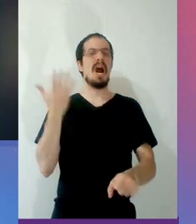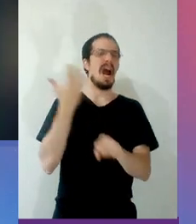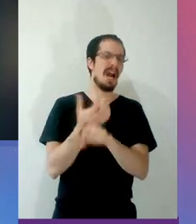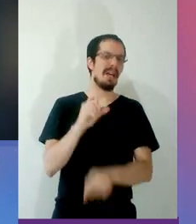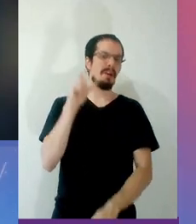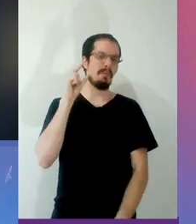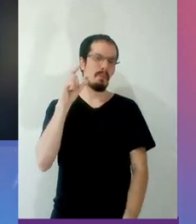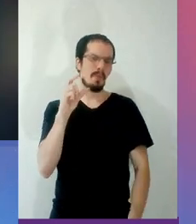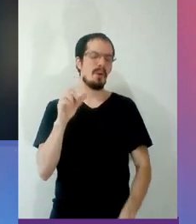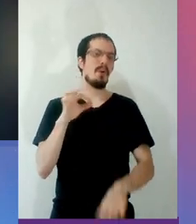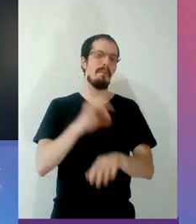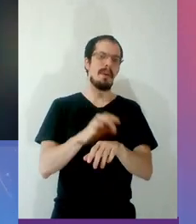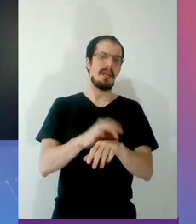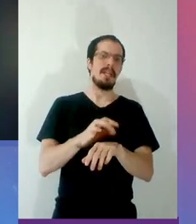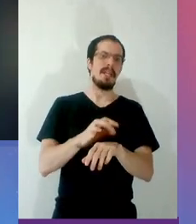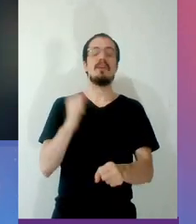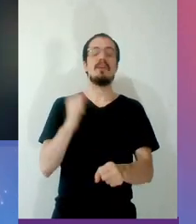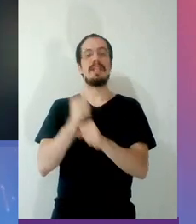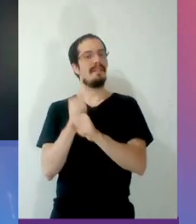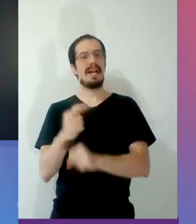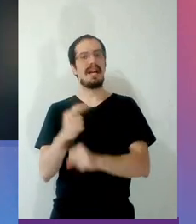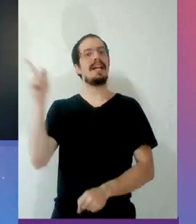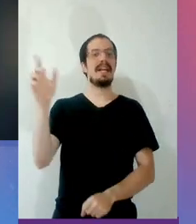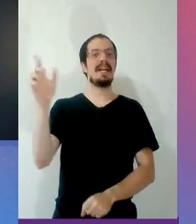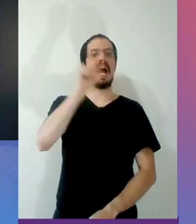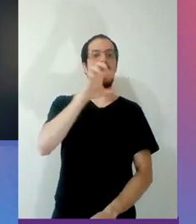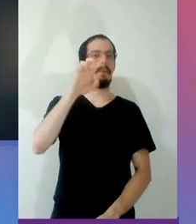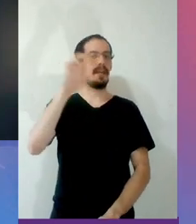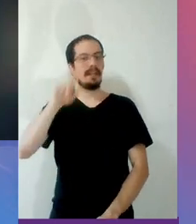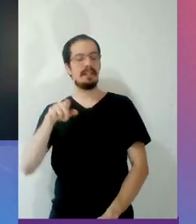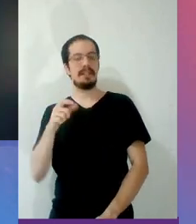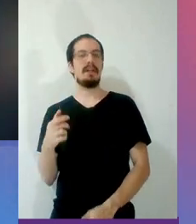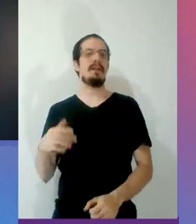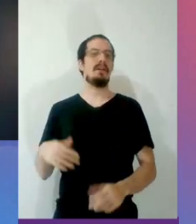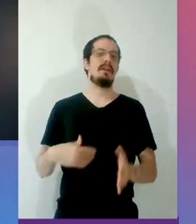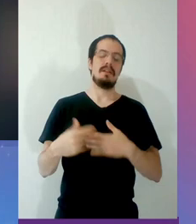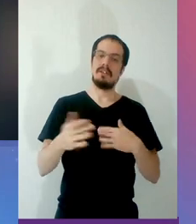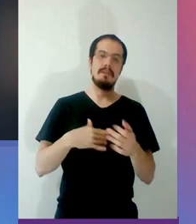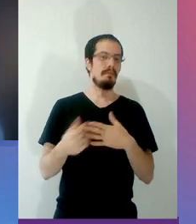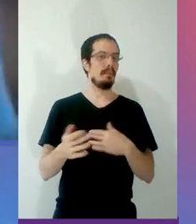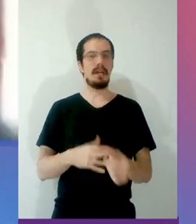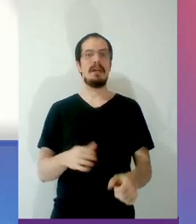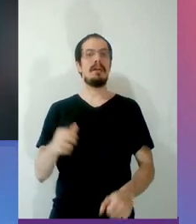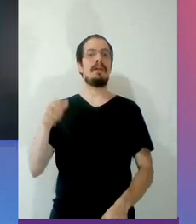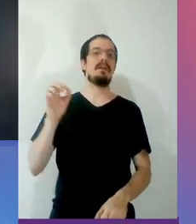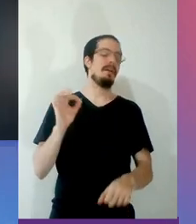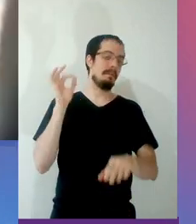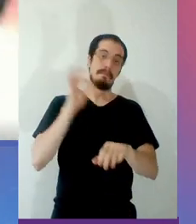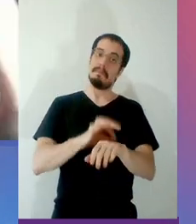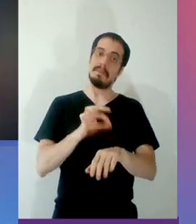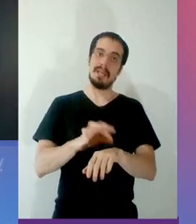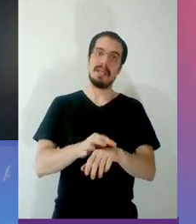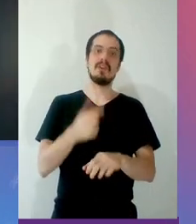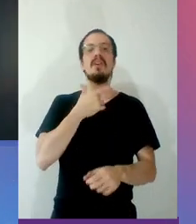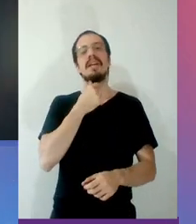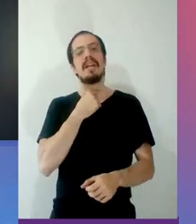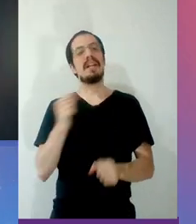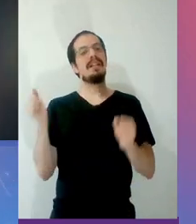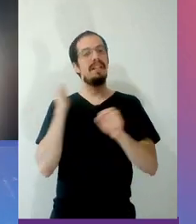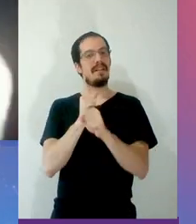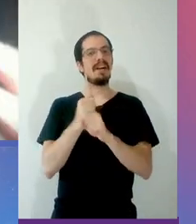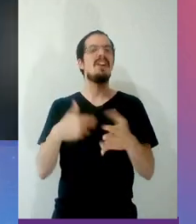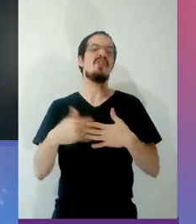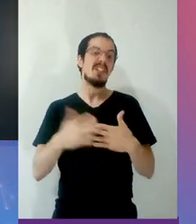un consultorio. Cuando el médico en general va a tender a trabajar en el hospital y en el fondo como la cosa como de más alta